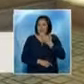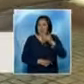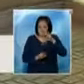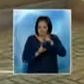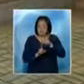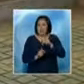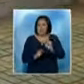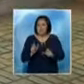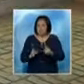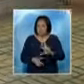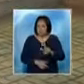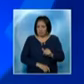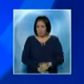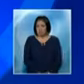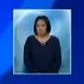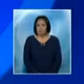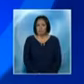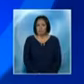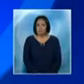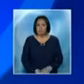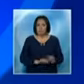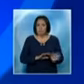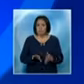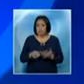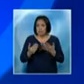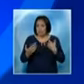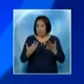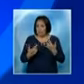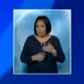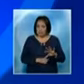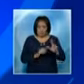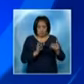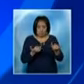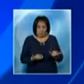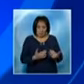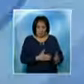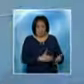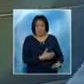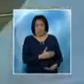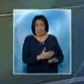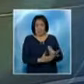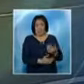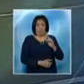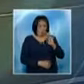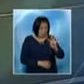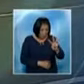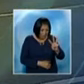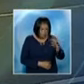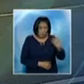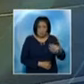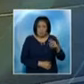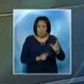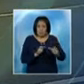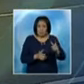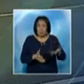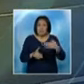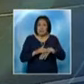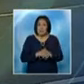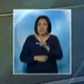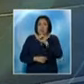los delincuentes. Bien, pero hablando de delincuencia, esta madrugada 4 malhechores armados desataron el terror en una